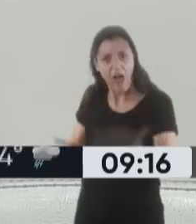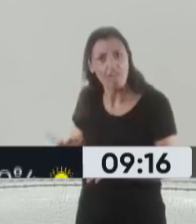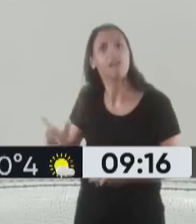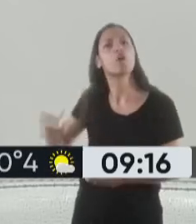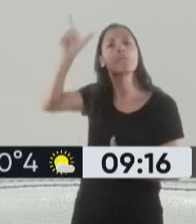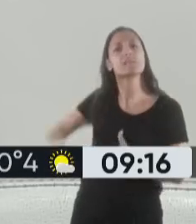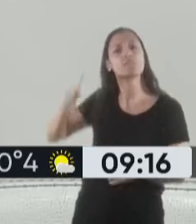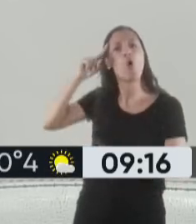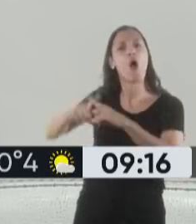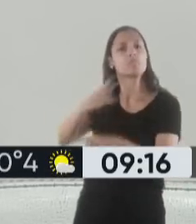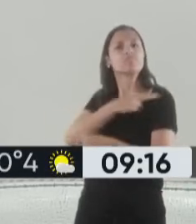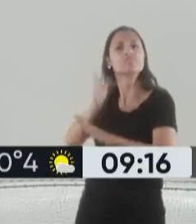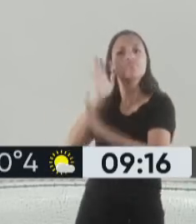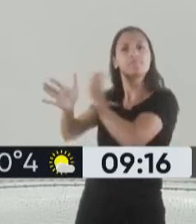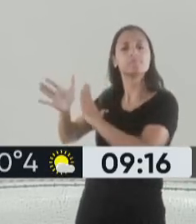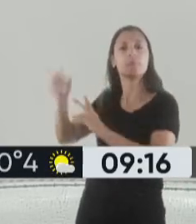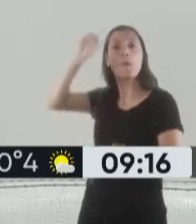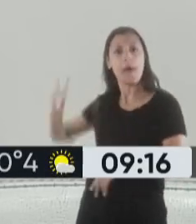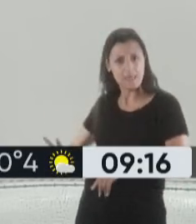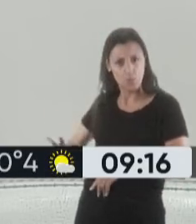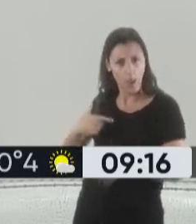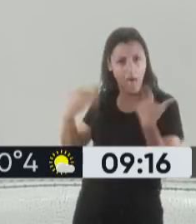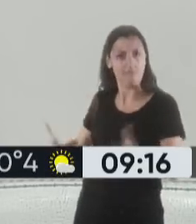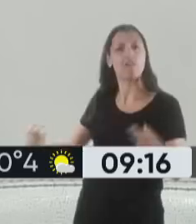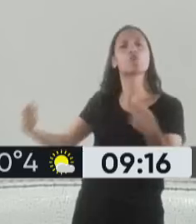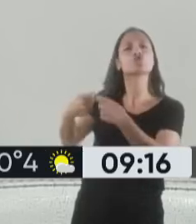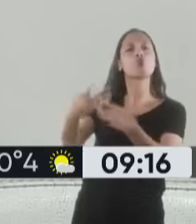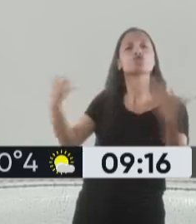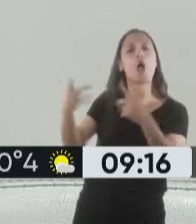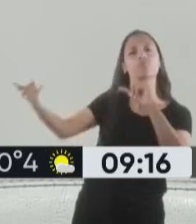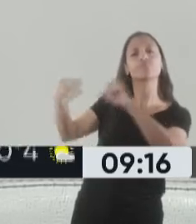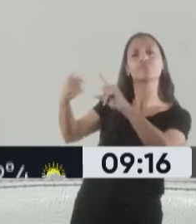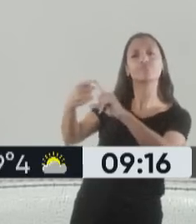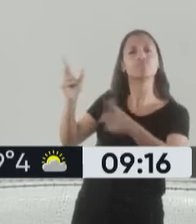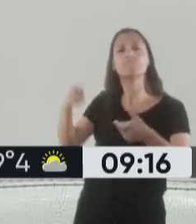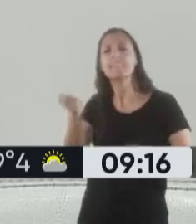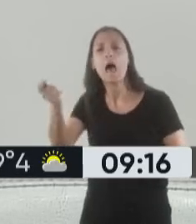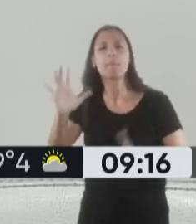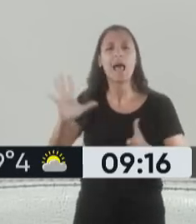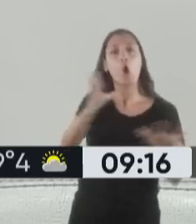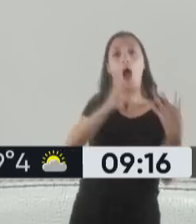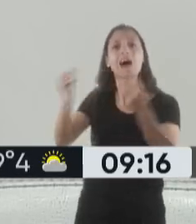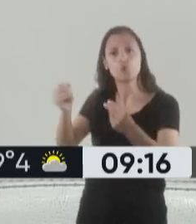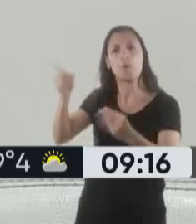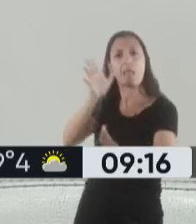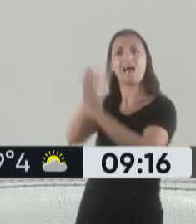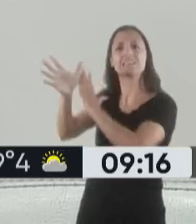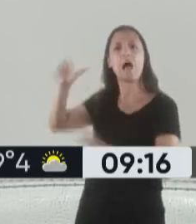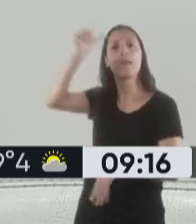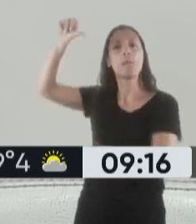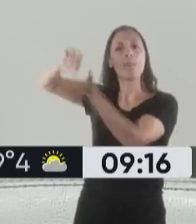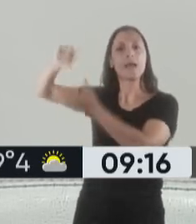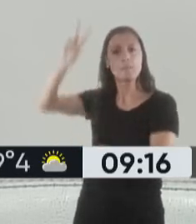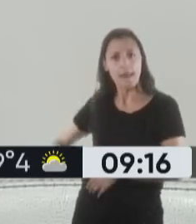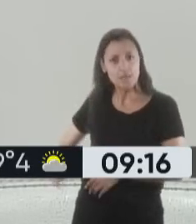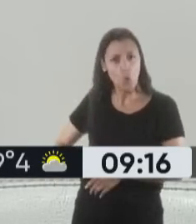la exfuncionaria hacia Venezuela, es decir, si hubo en este caso un trámite diplomático para su escape hacia Venezuela, y en